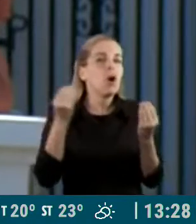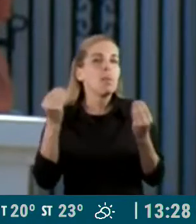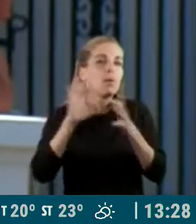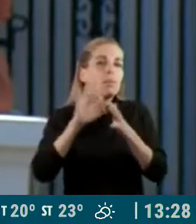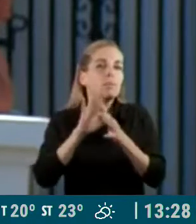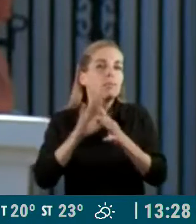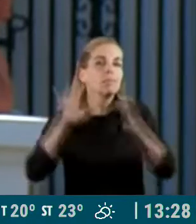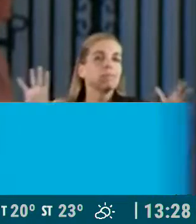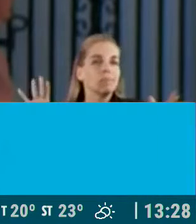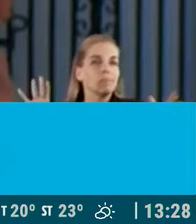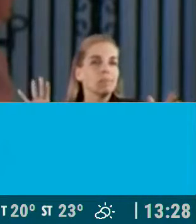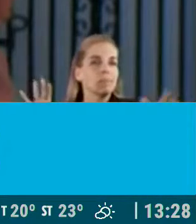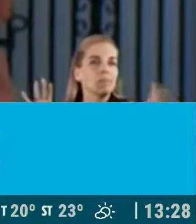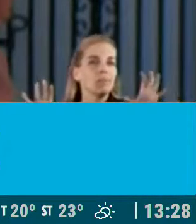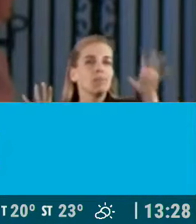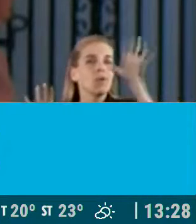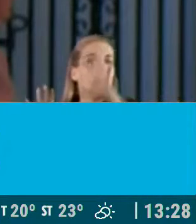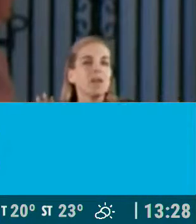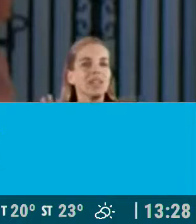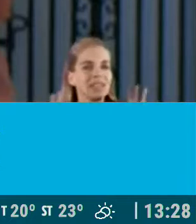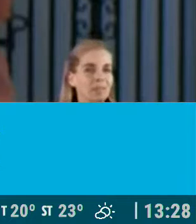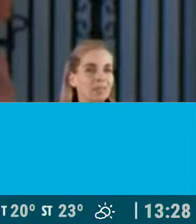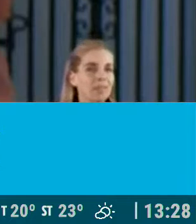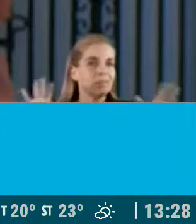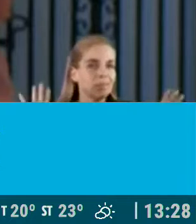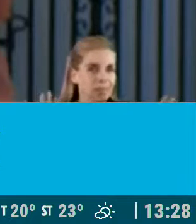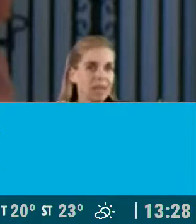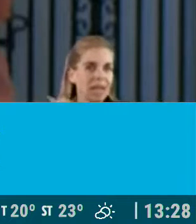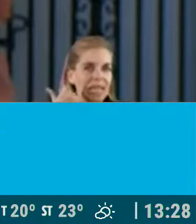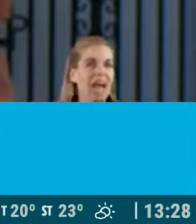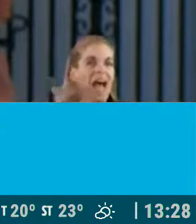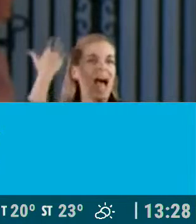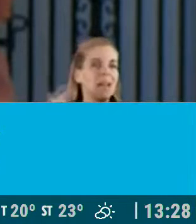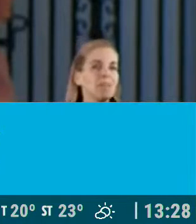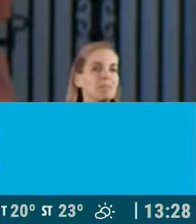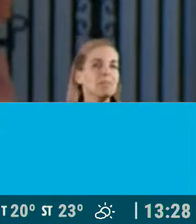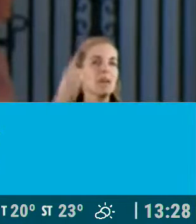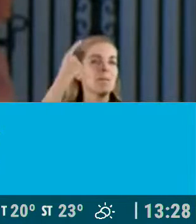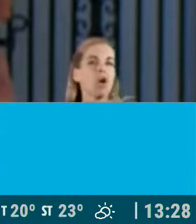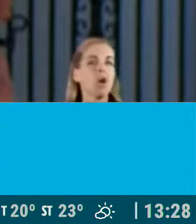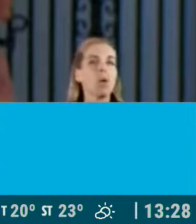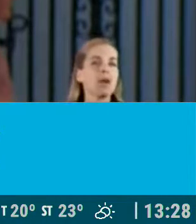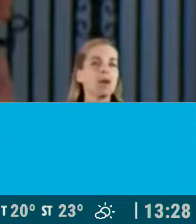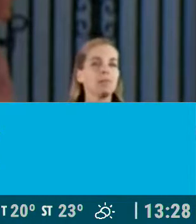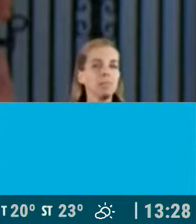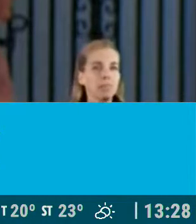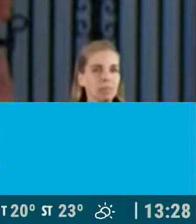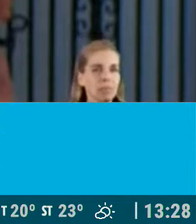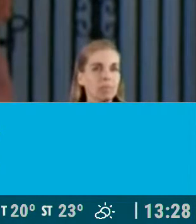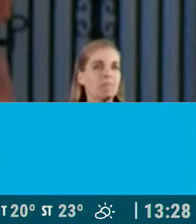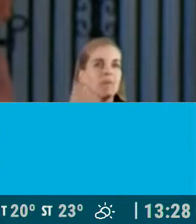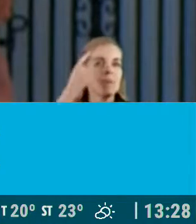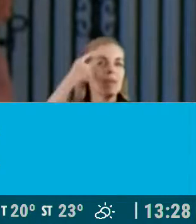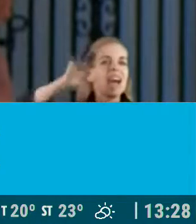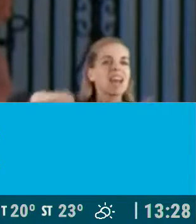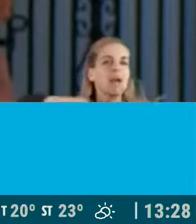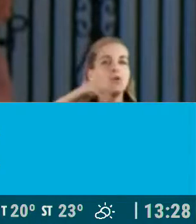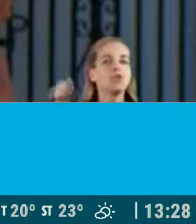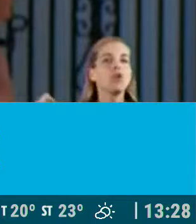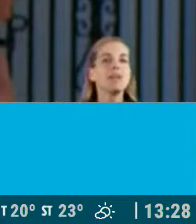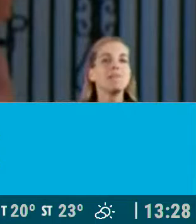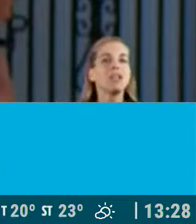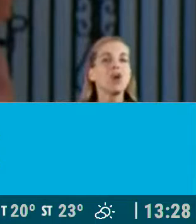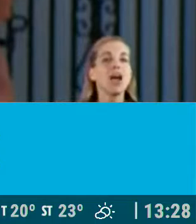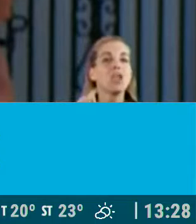nación. Ya nos habíamos dado un primer gobierno criollo en aquella Revolución de Mayo de